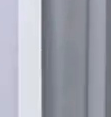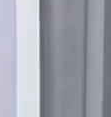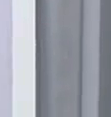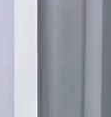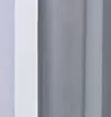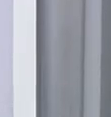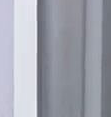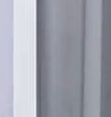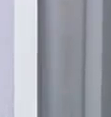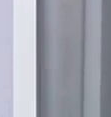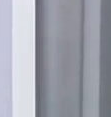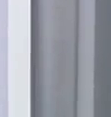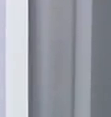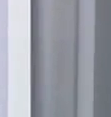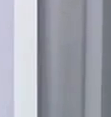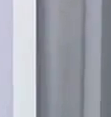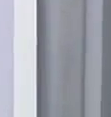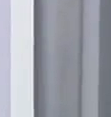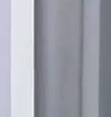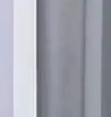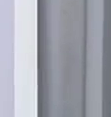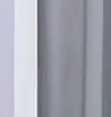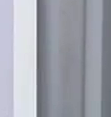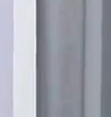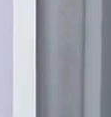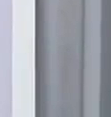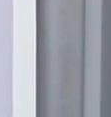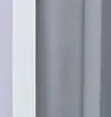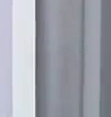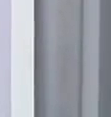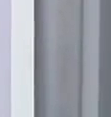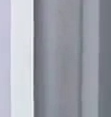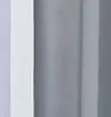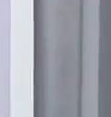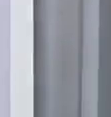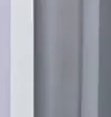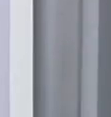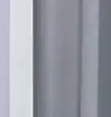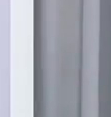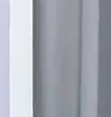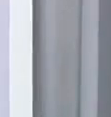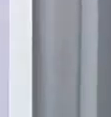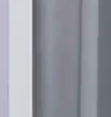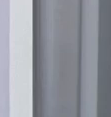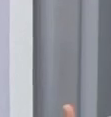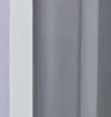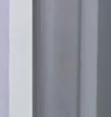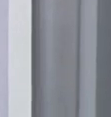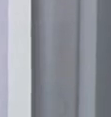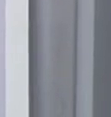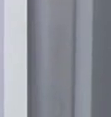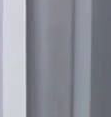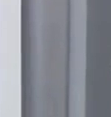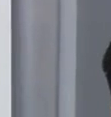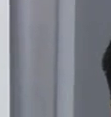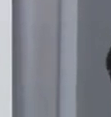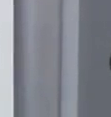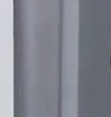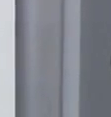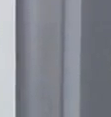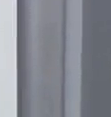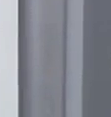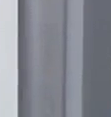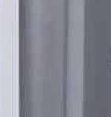cierto, pero la pregunta hay que hacerla a las universidades del ámbito cristiano y a